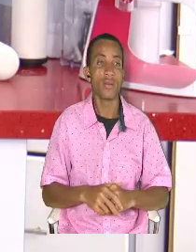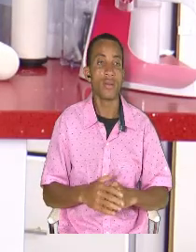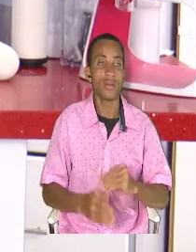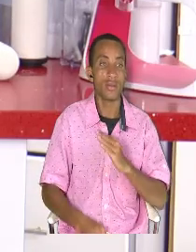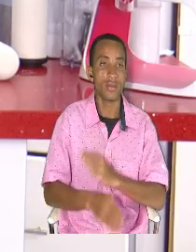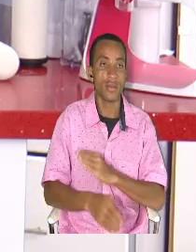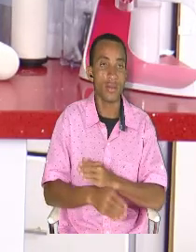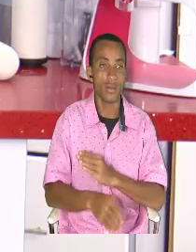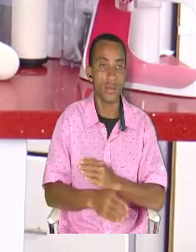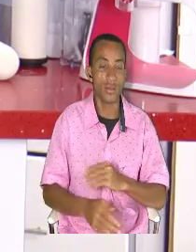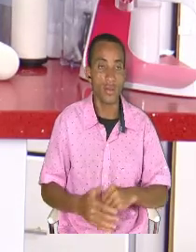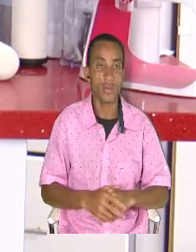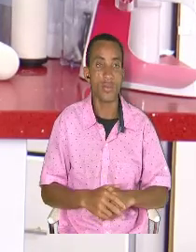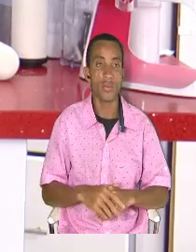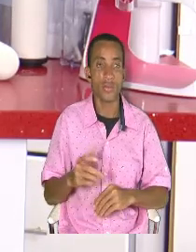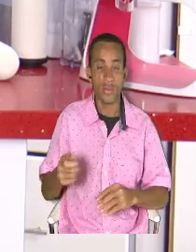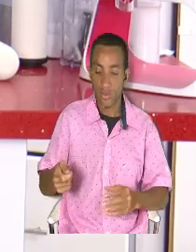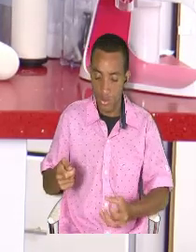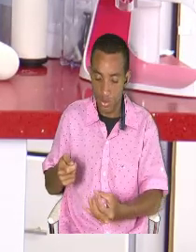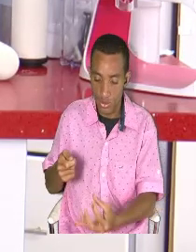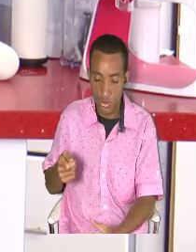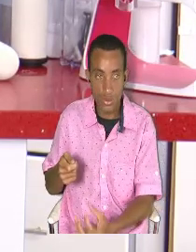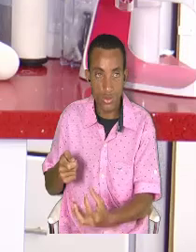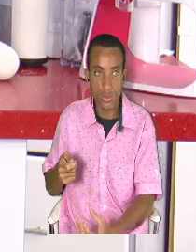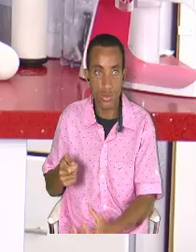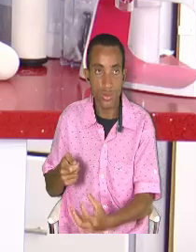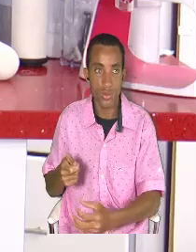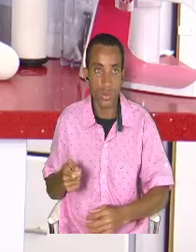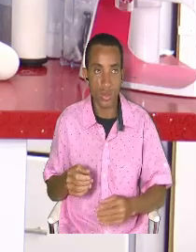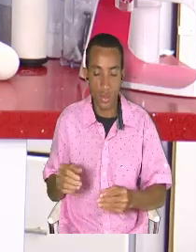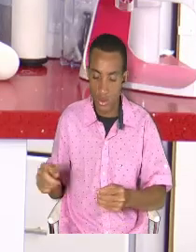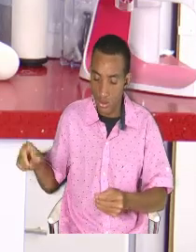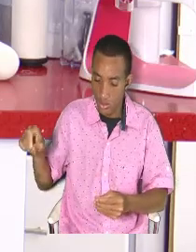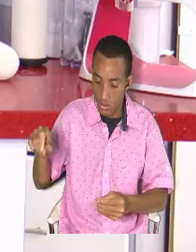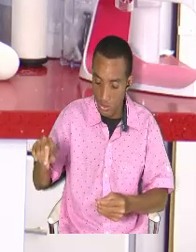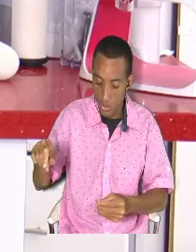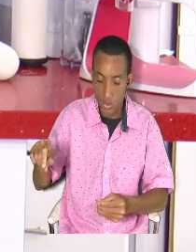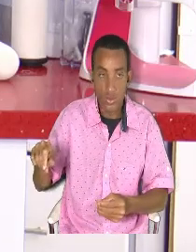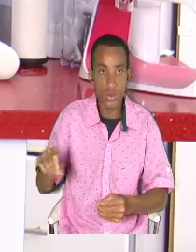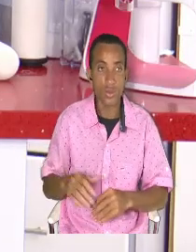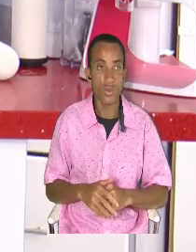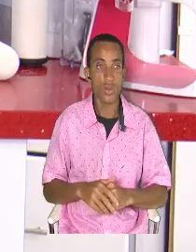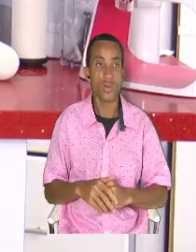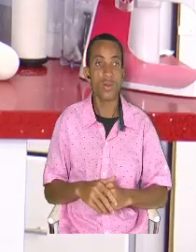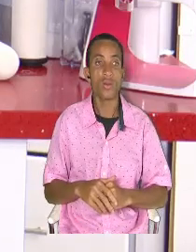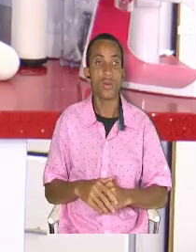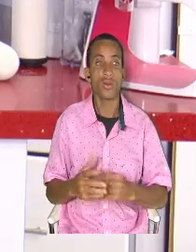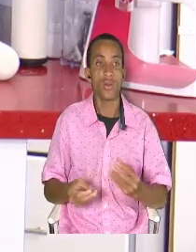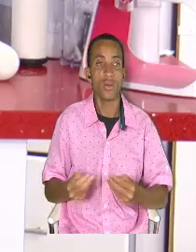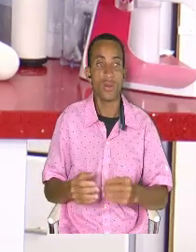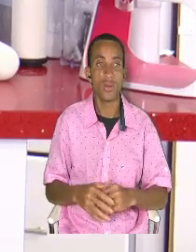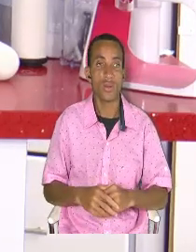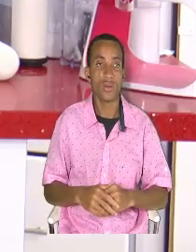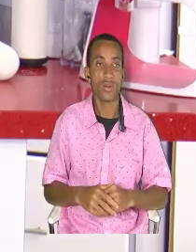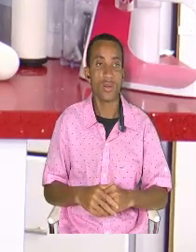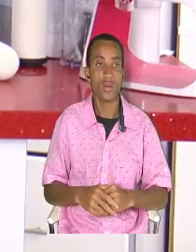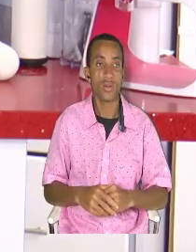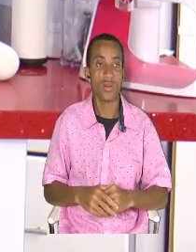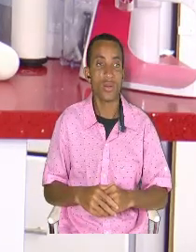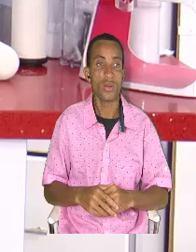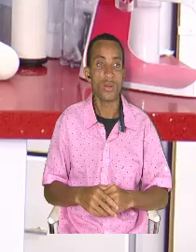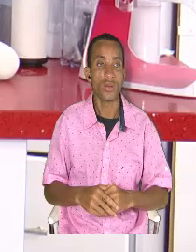aquí yo tengo un sartén precalentando. Vamos a agregarle un toque de aceite y vamos a tirar unas cabezas de calamar. Pero si quieren, mientras tanto vamos utilizando nuestros aguacates y lo vamos a